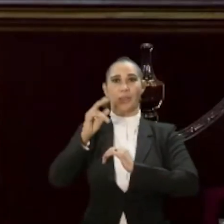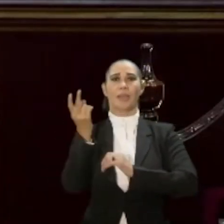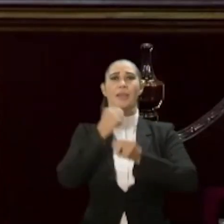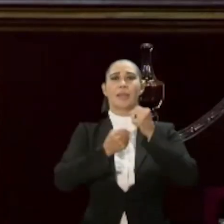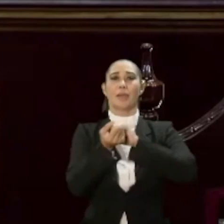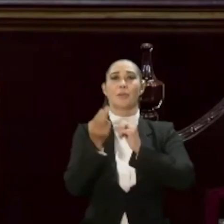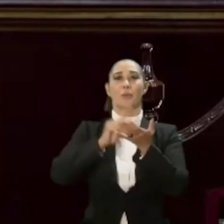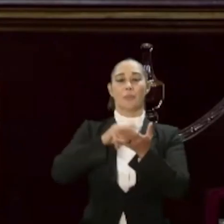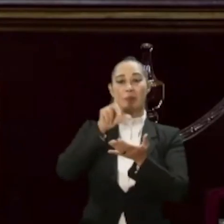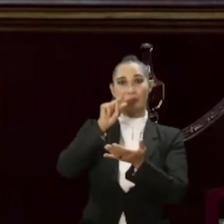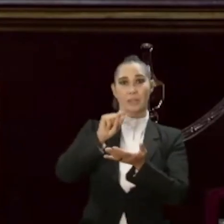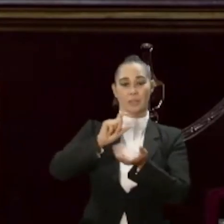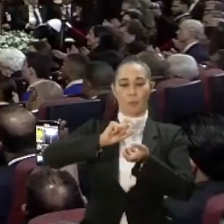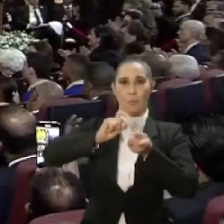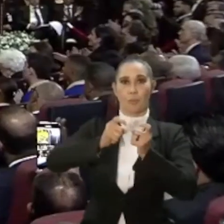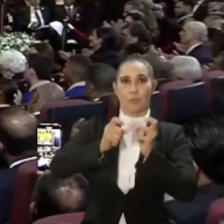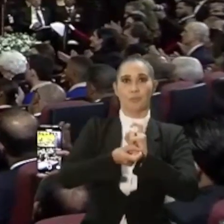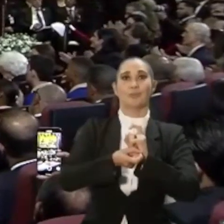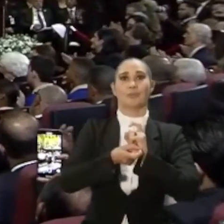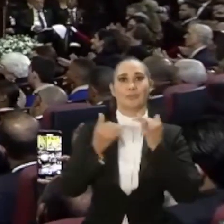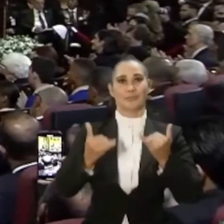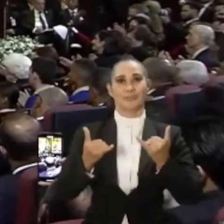2020.